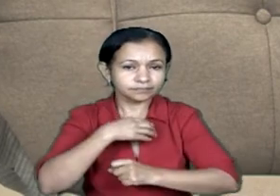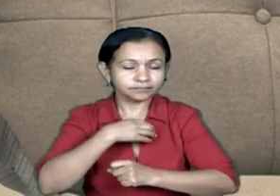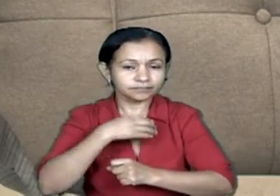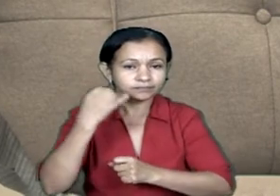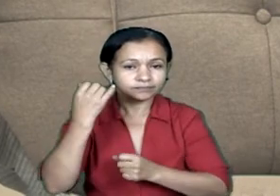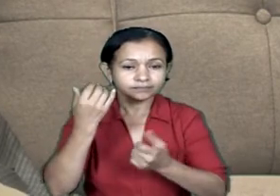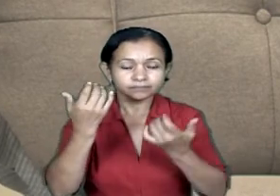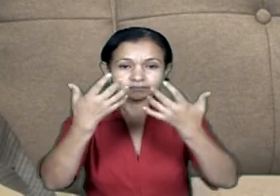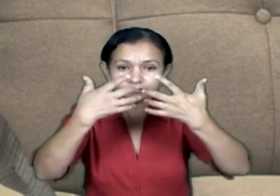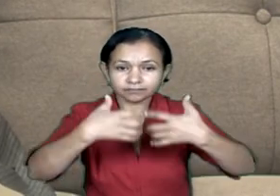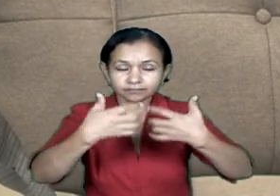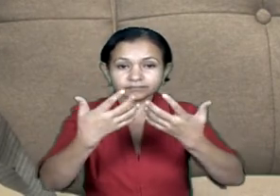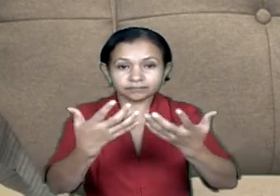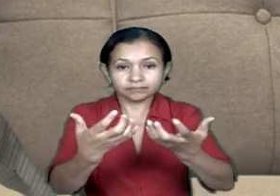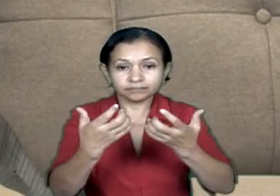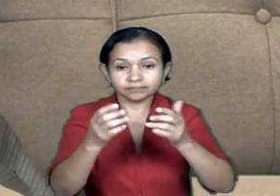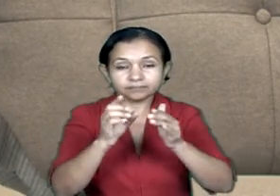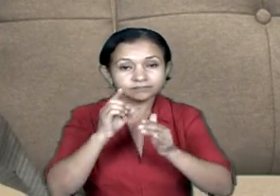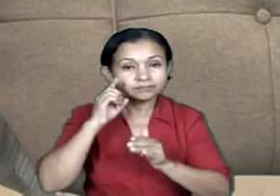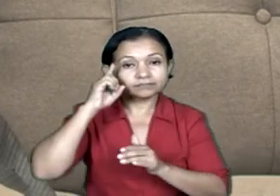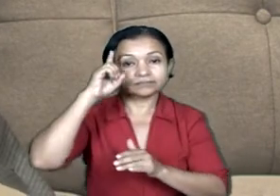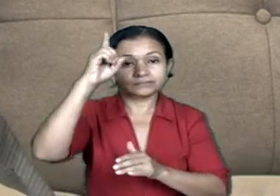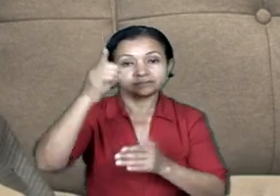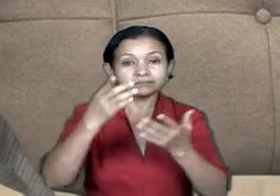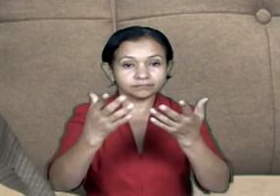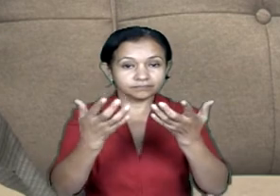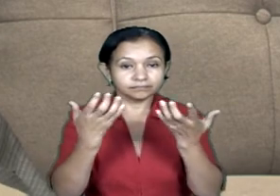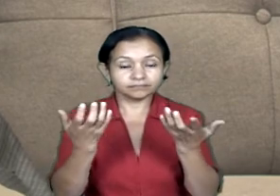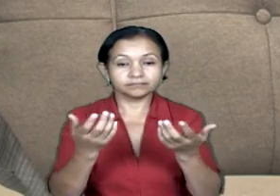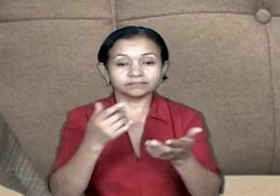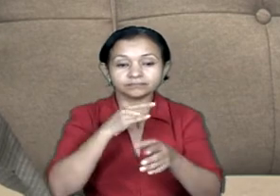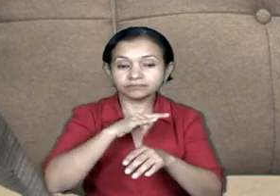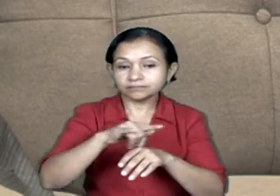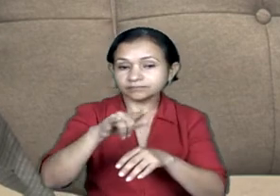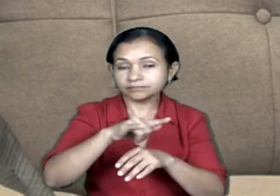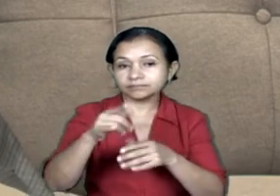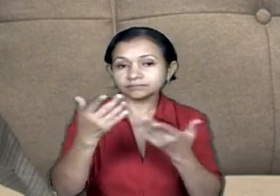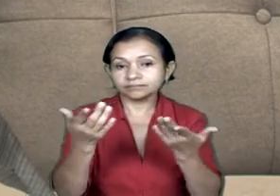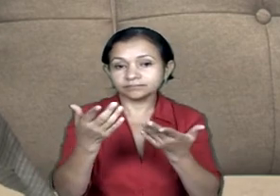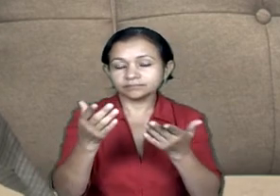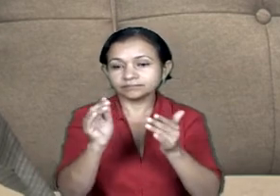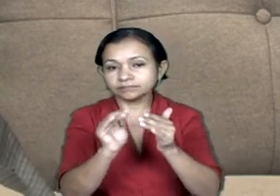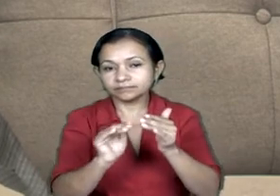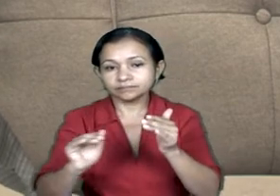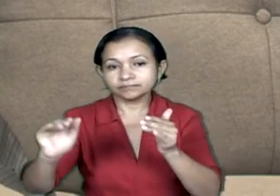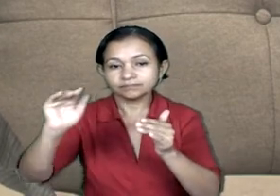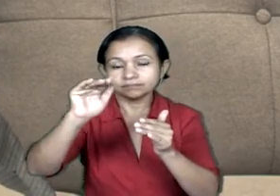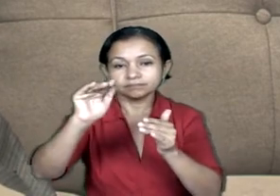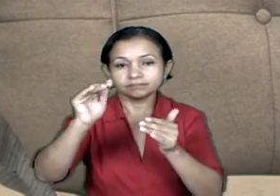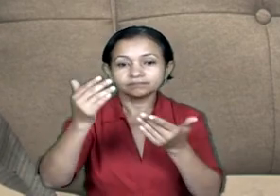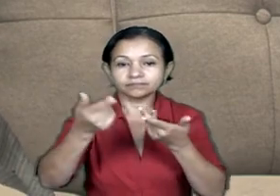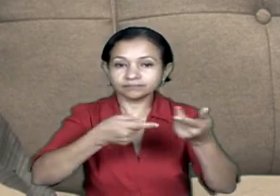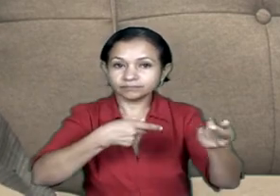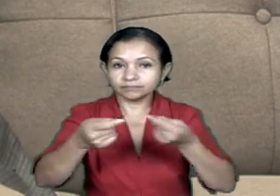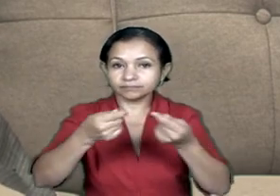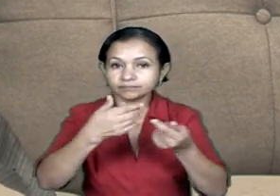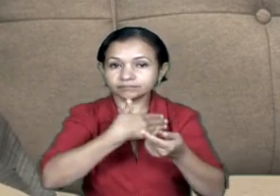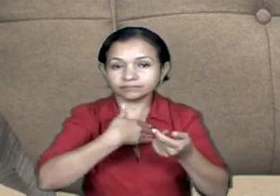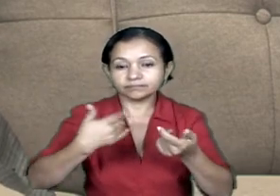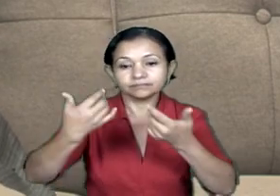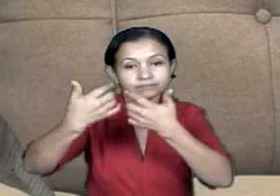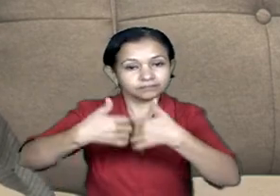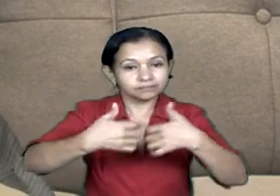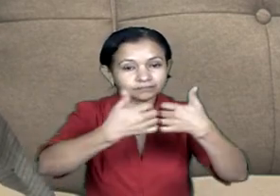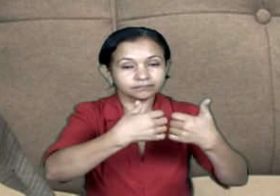industrialización. Por ejemplo, sí, es buscar valor agregado, ¿no? Eso hay que hacer a través de